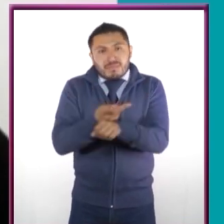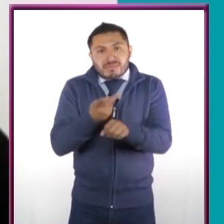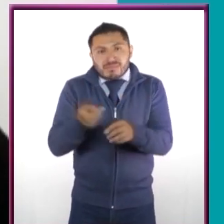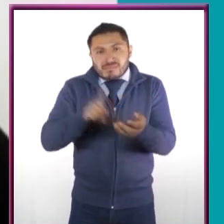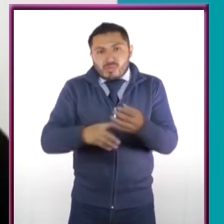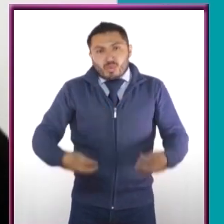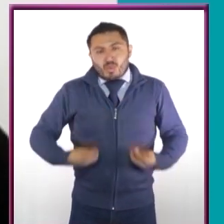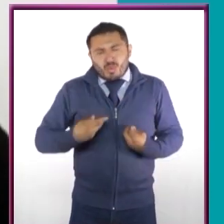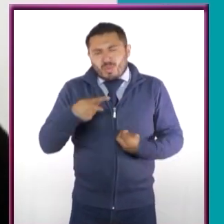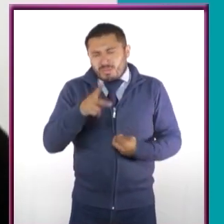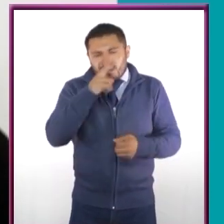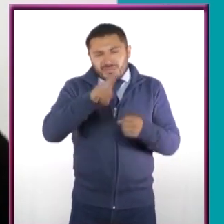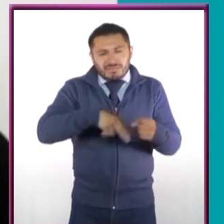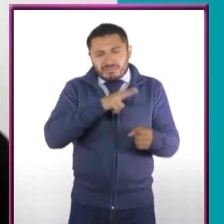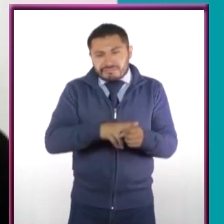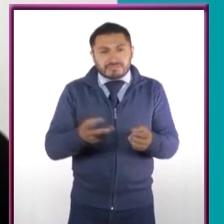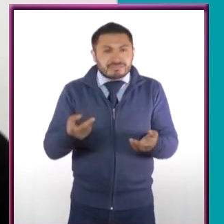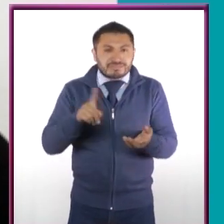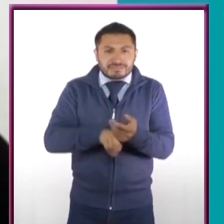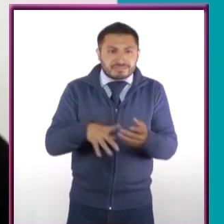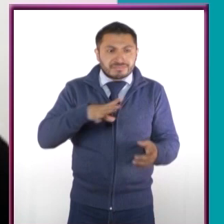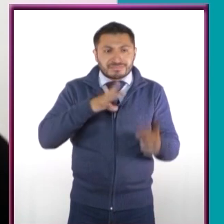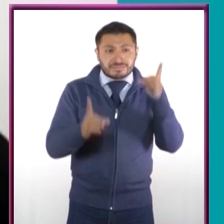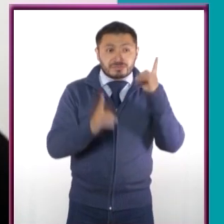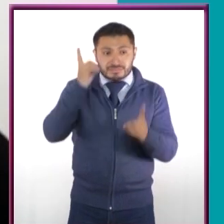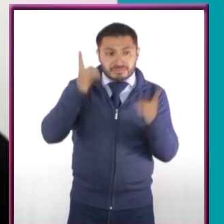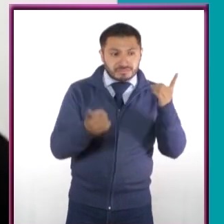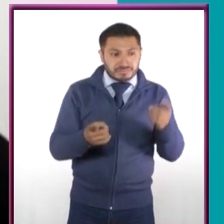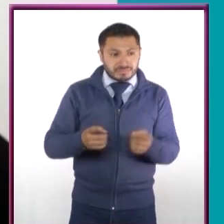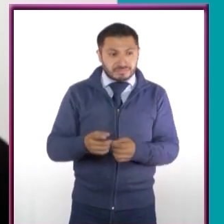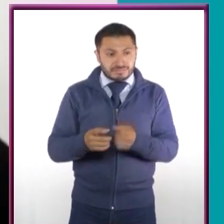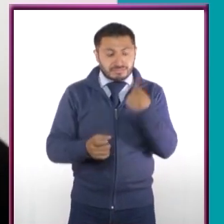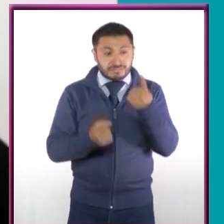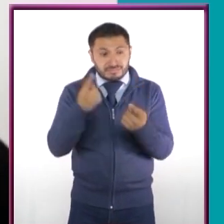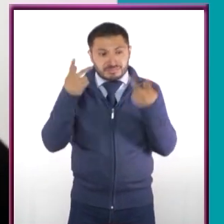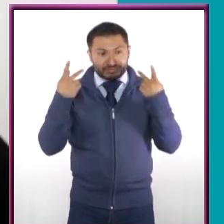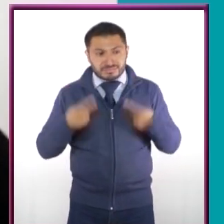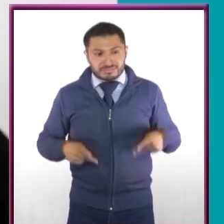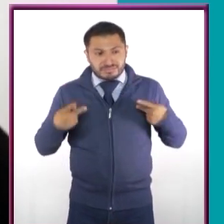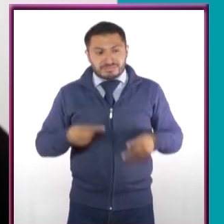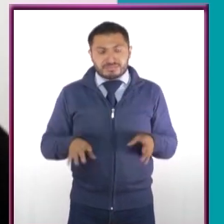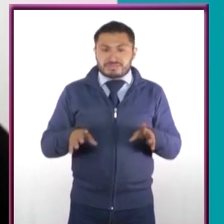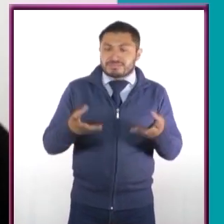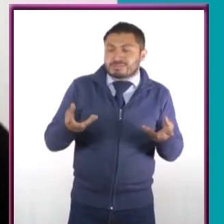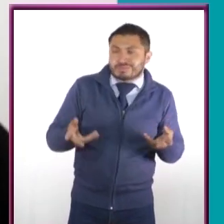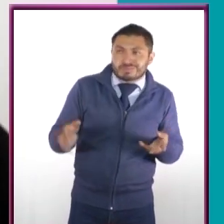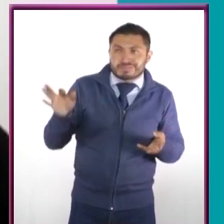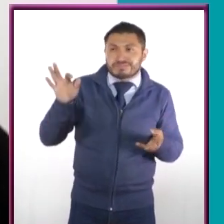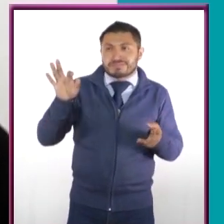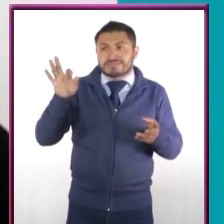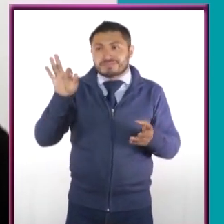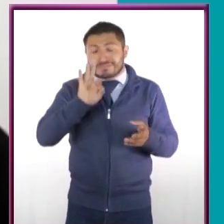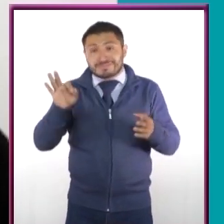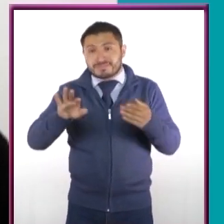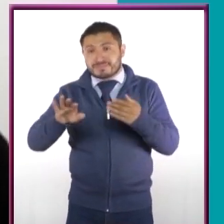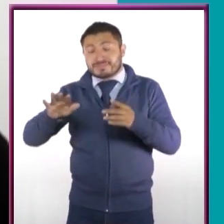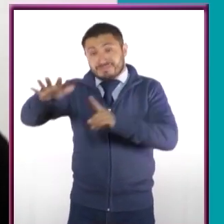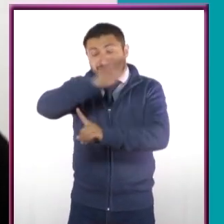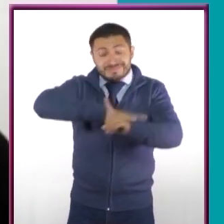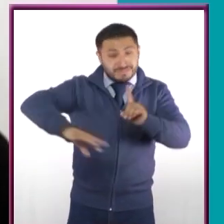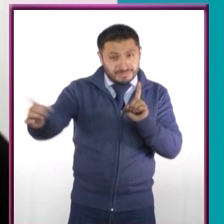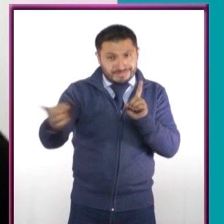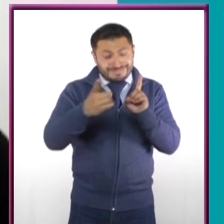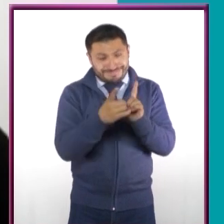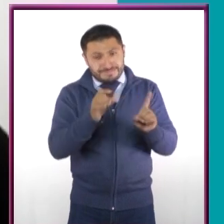que es completamente normal en ocasiones tener algunas dudas sobre que alguna persona, pues digamos ajena a nuestro entorno nos